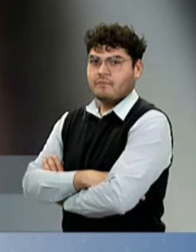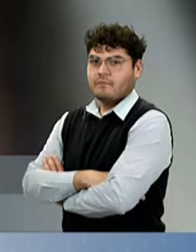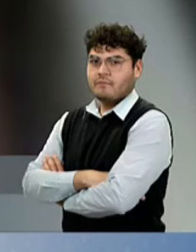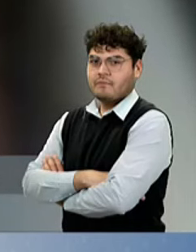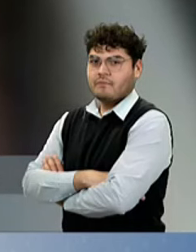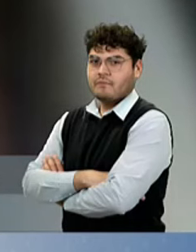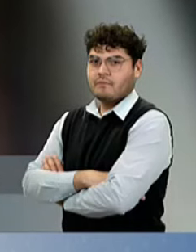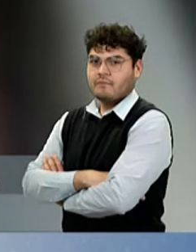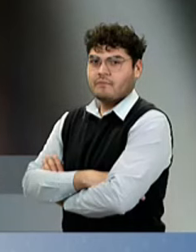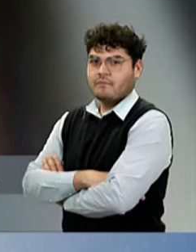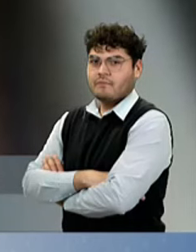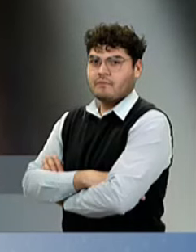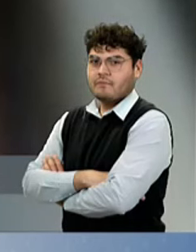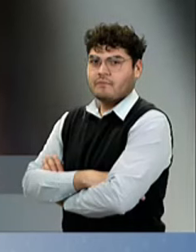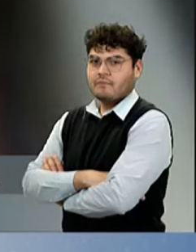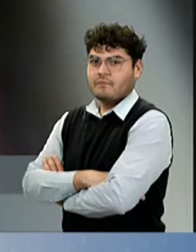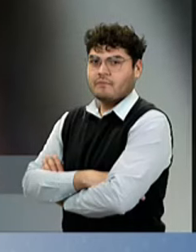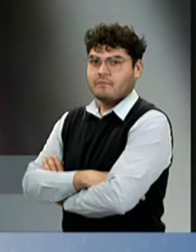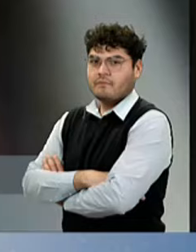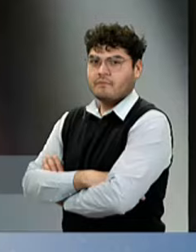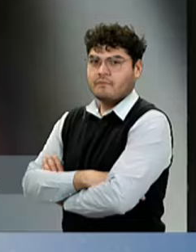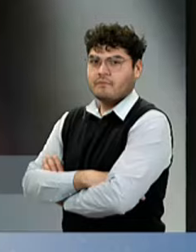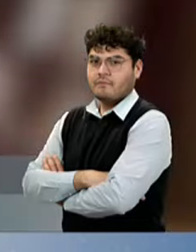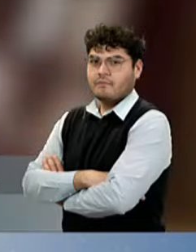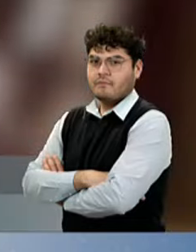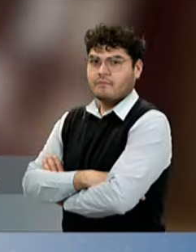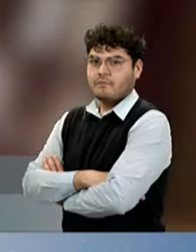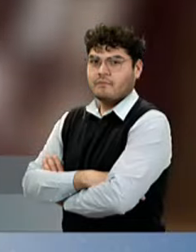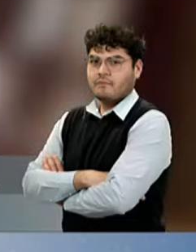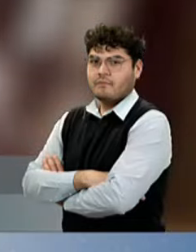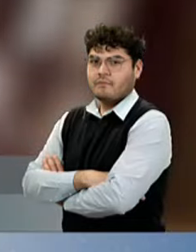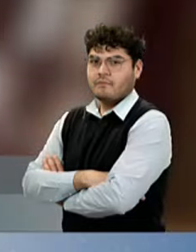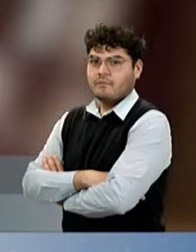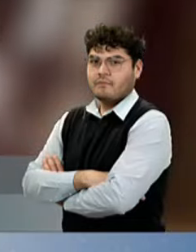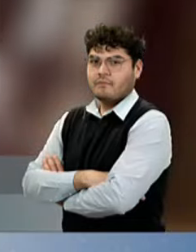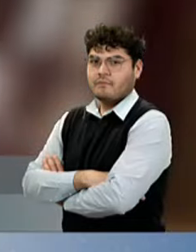ocurrido. Catherine Tomás. Muchas gracias, buenos días. Buenos días. Gracias, Miguel.